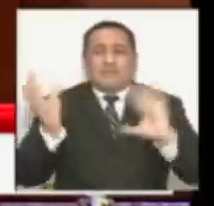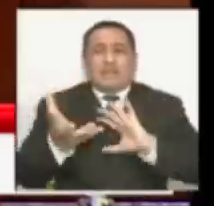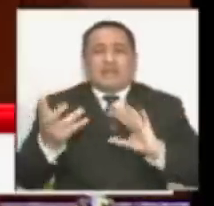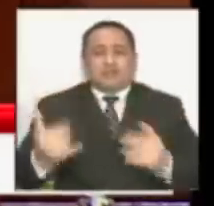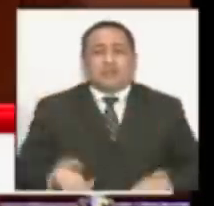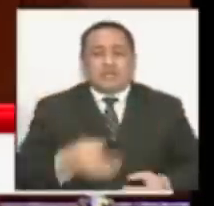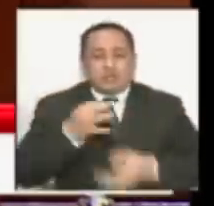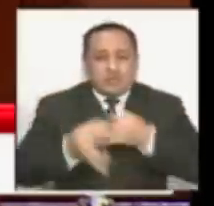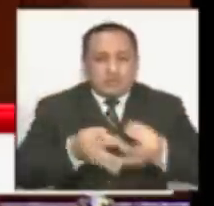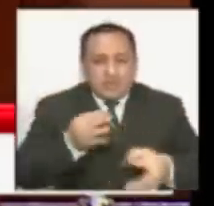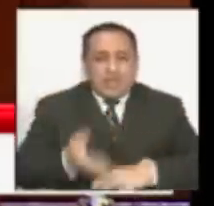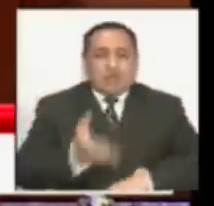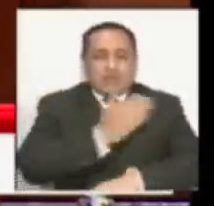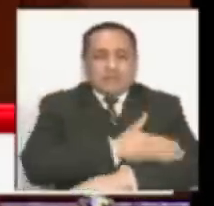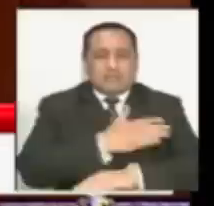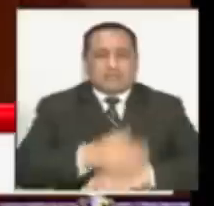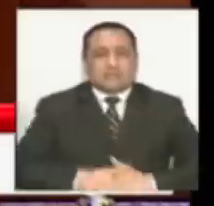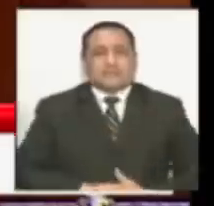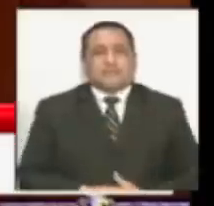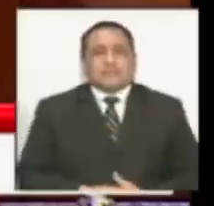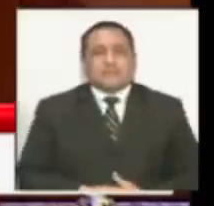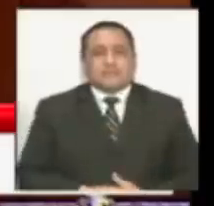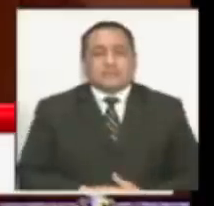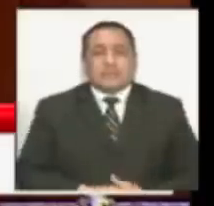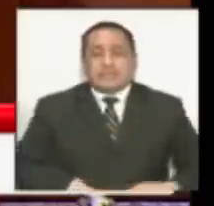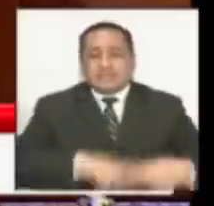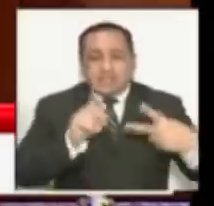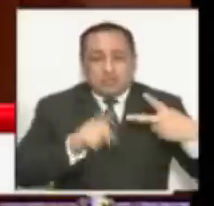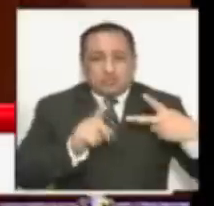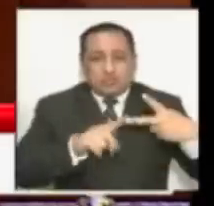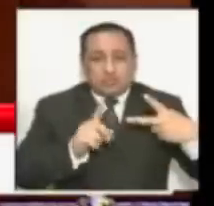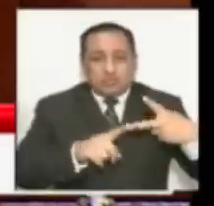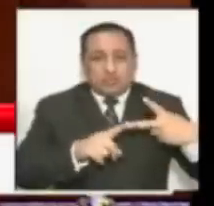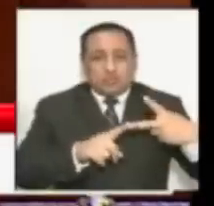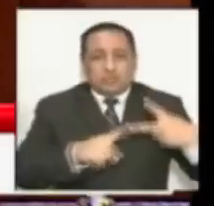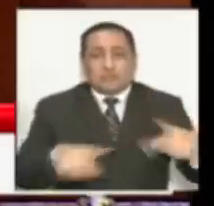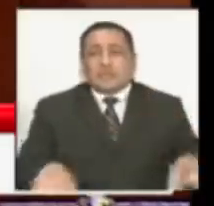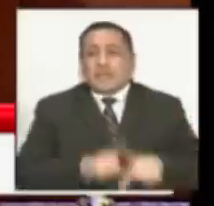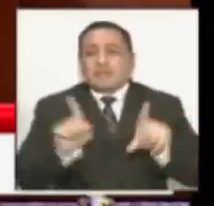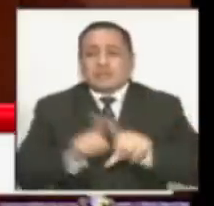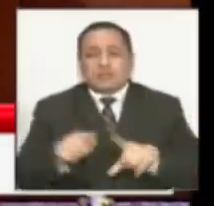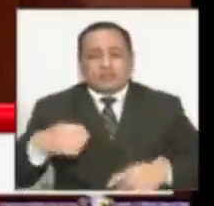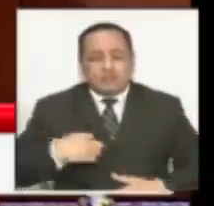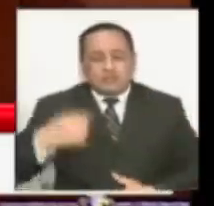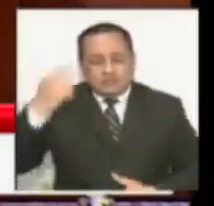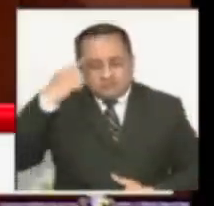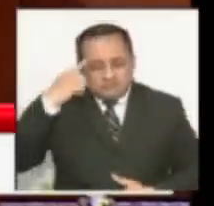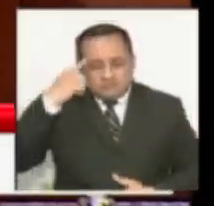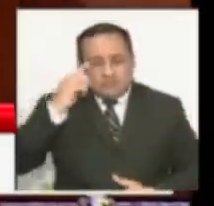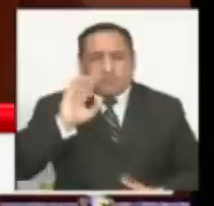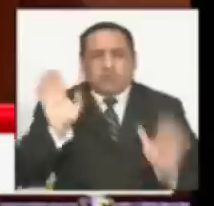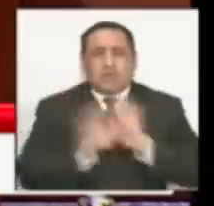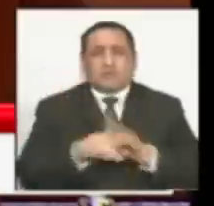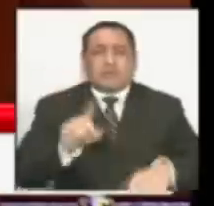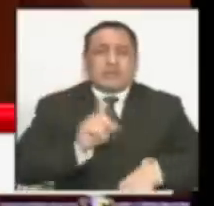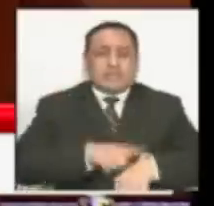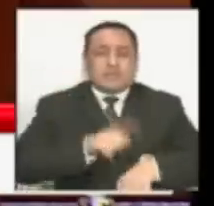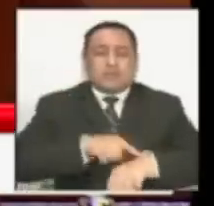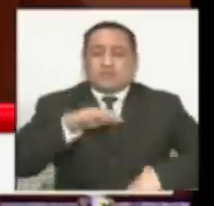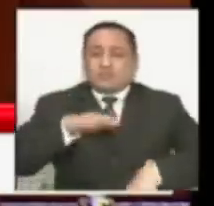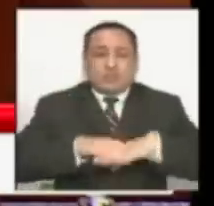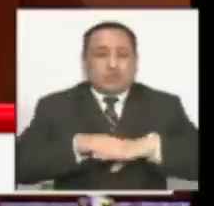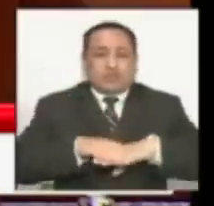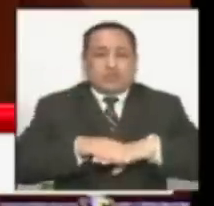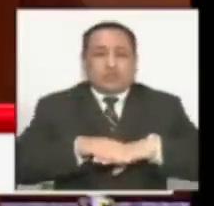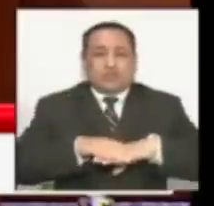que he descrito anteriormente. En segundo lugar, somos muy conscientes del tiempo limitado, como